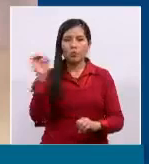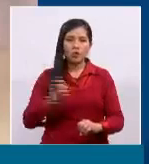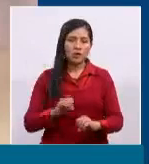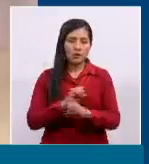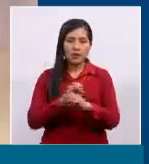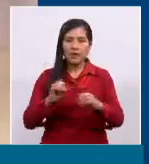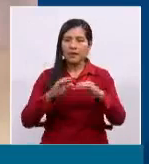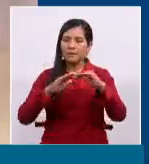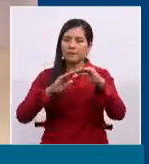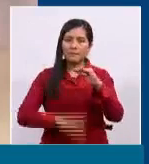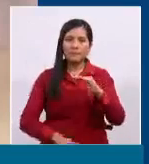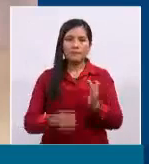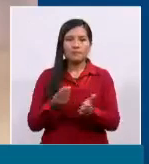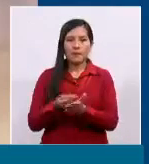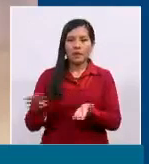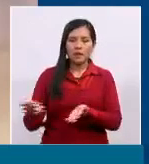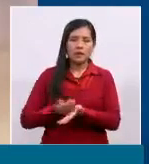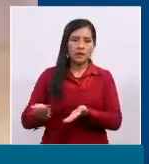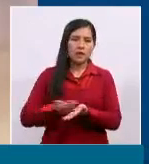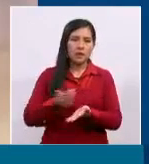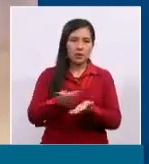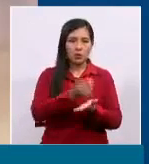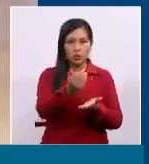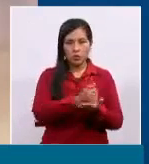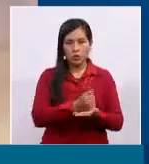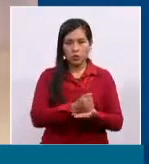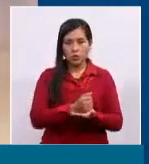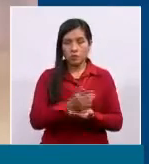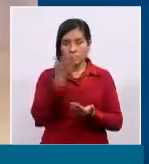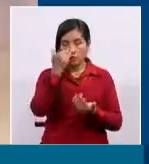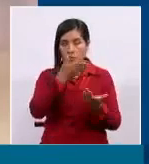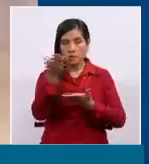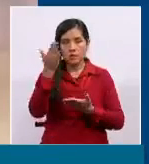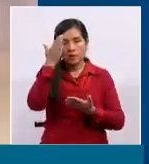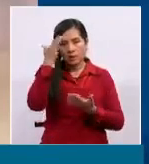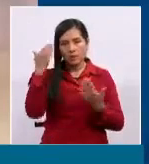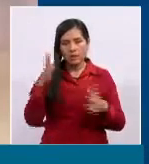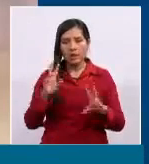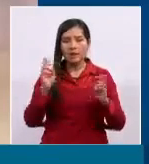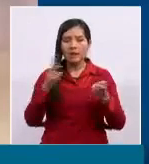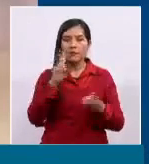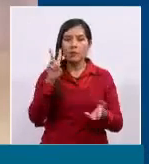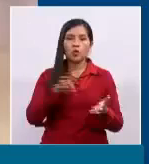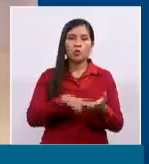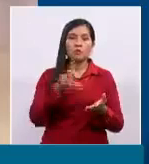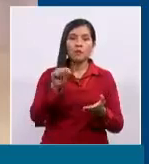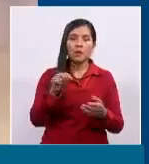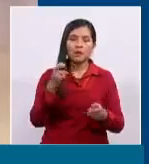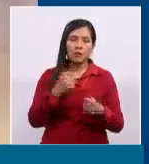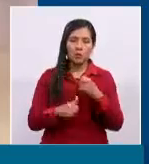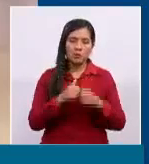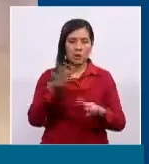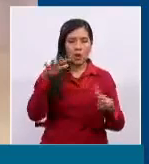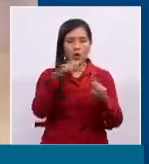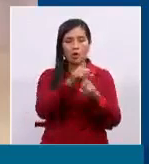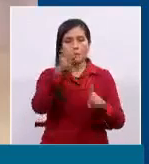este porcentaje de recaudación, ya que usted sabe, hermano, que el golpe de